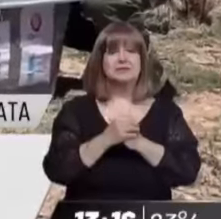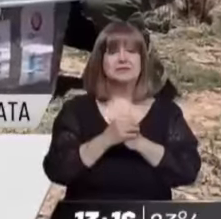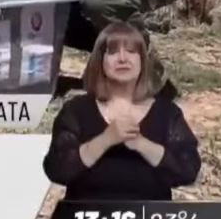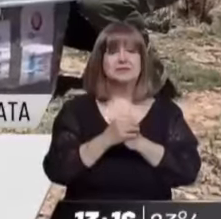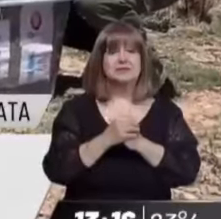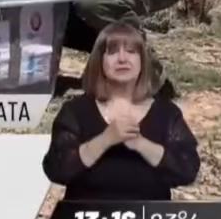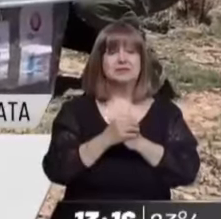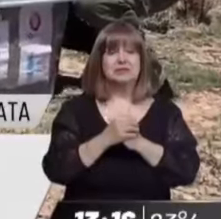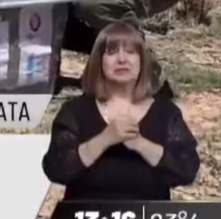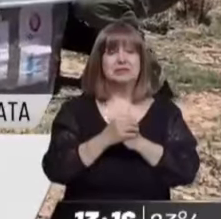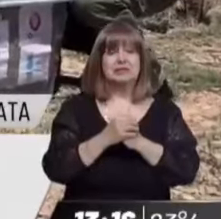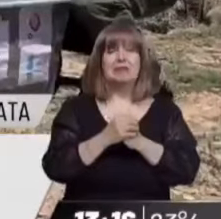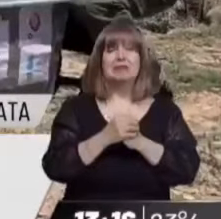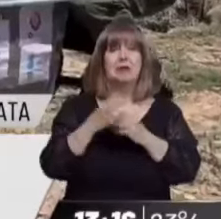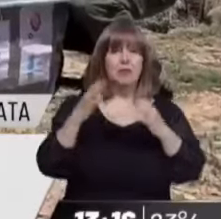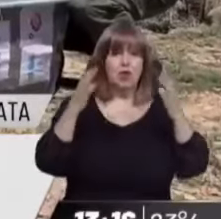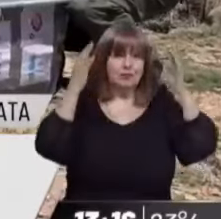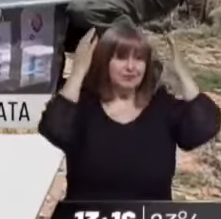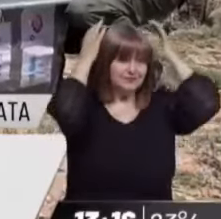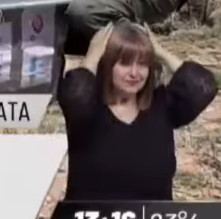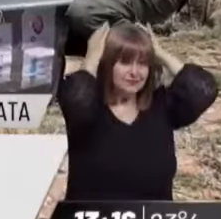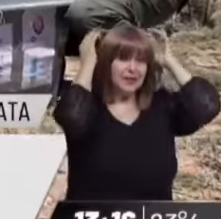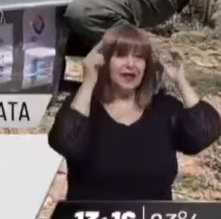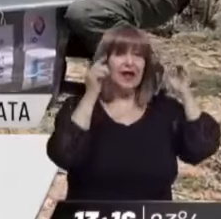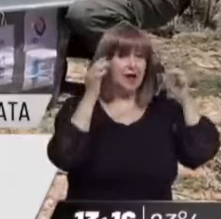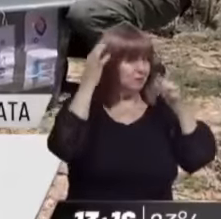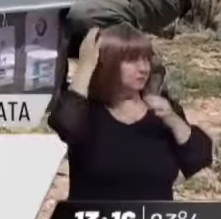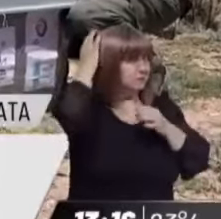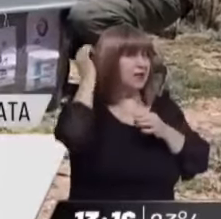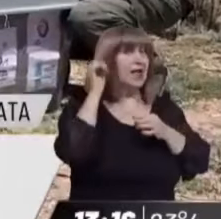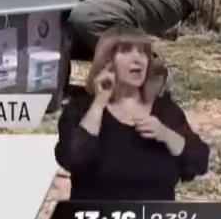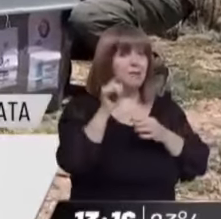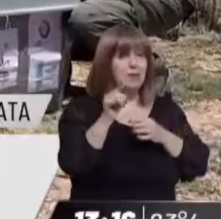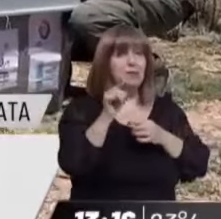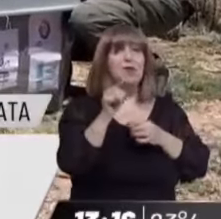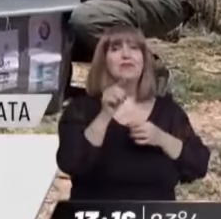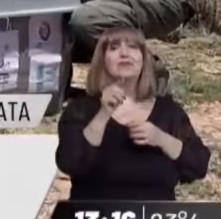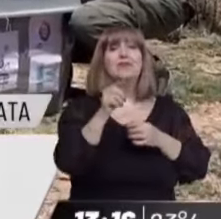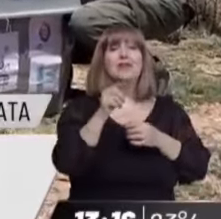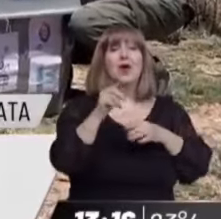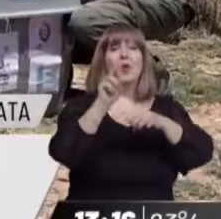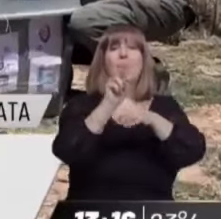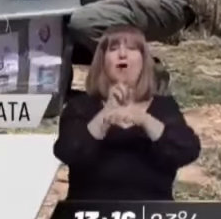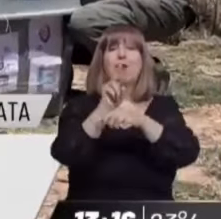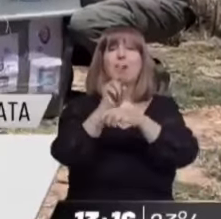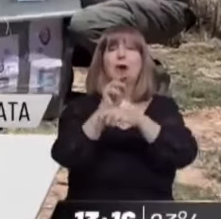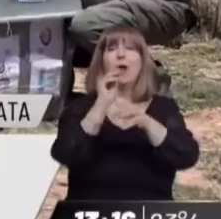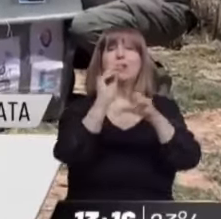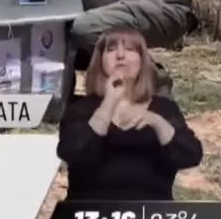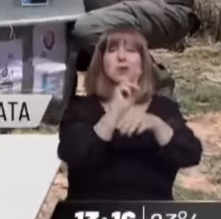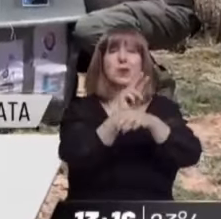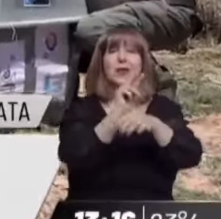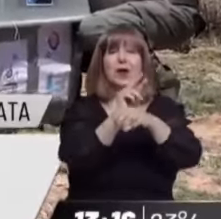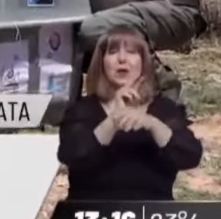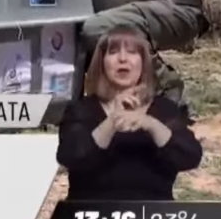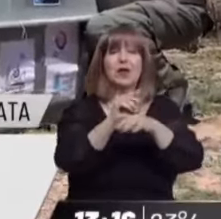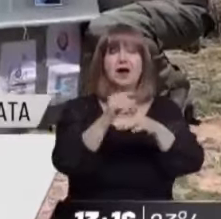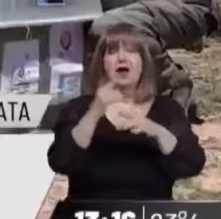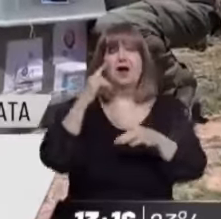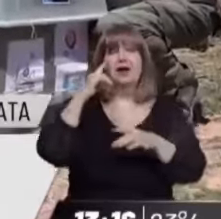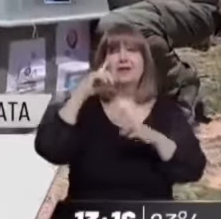Julián. Estás en un éxtasis. Allá está, claro, lo estás viendo. Contame, ¿qué significa esto para vos, para el pueblo